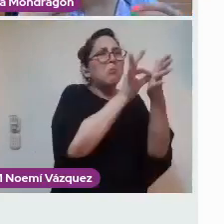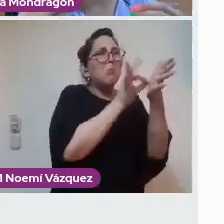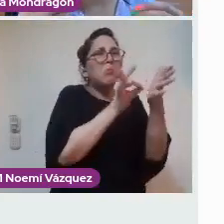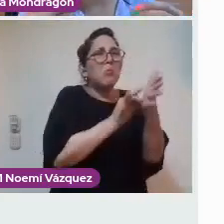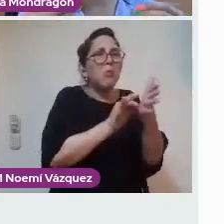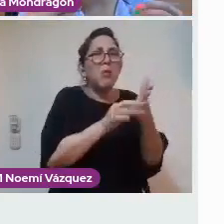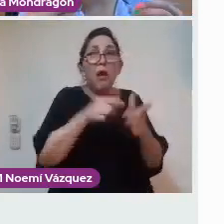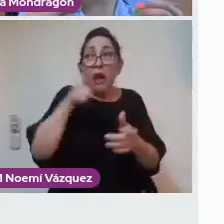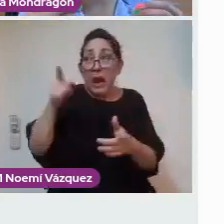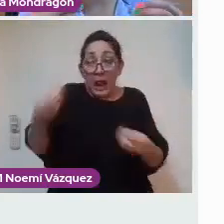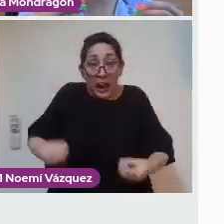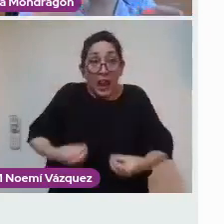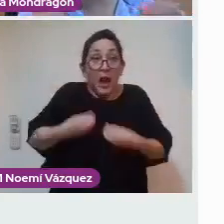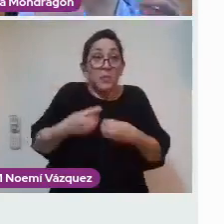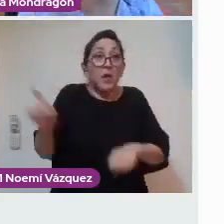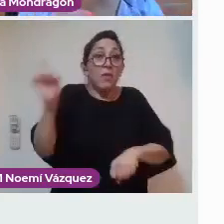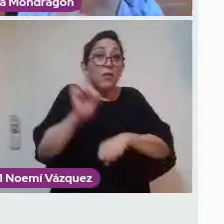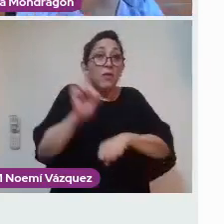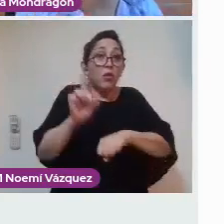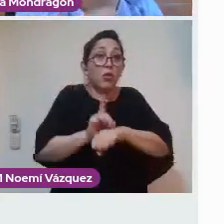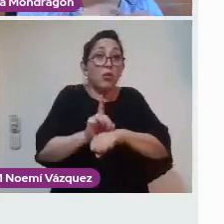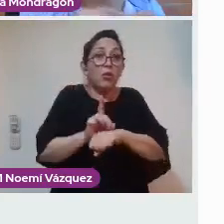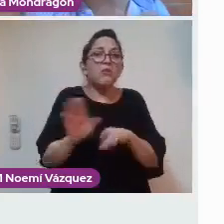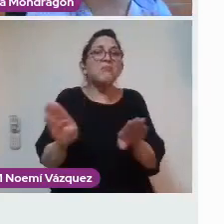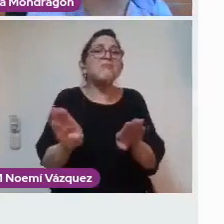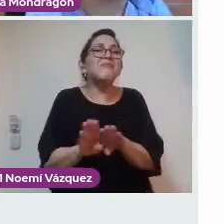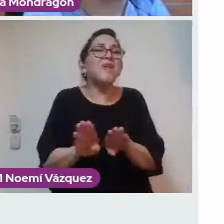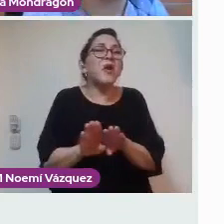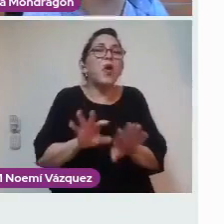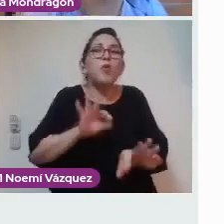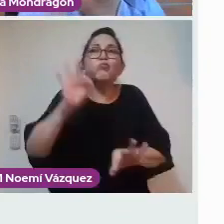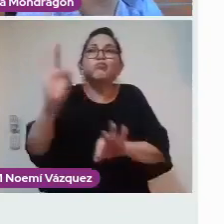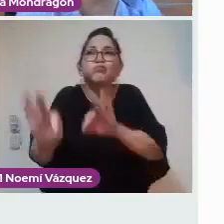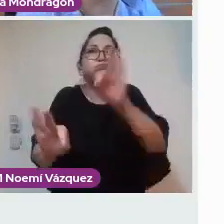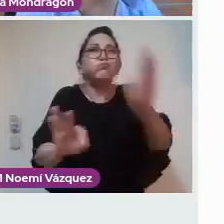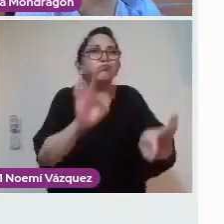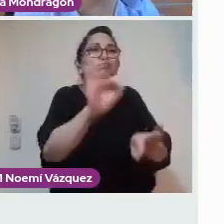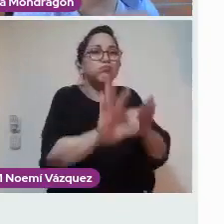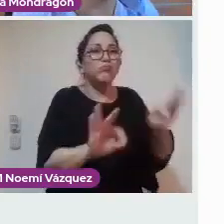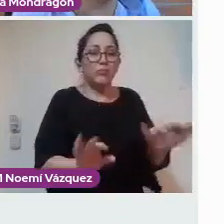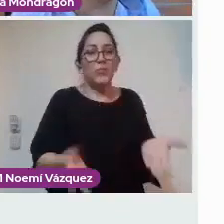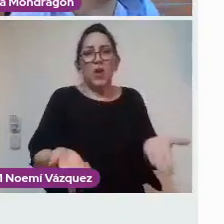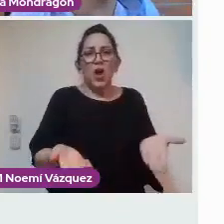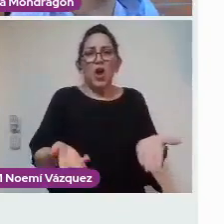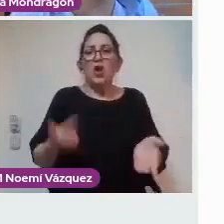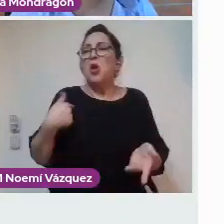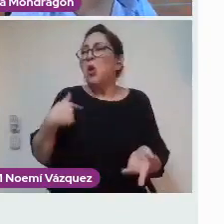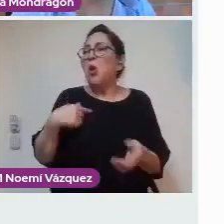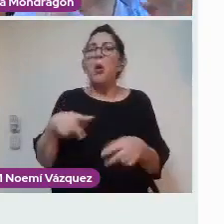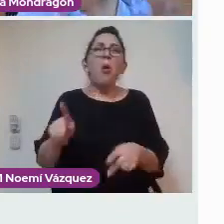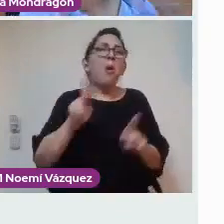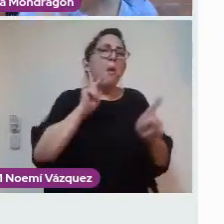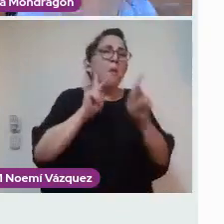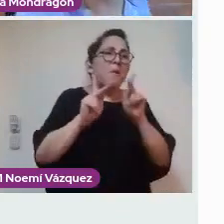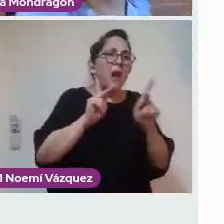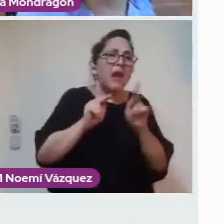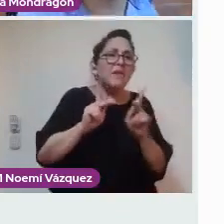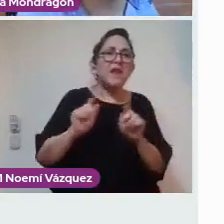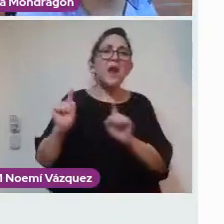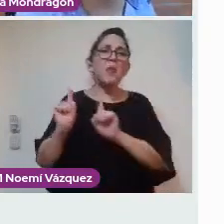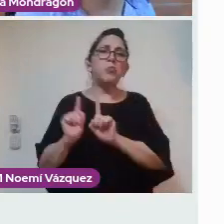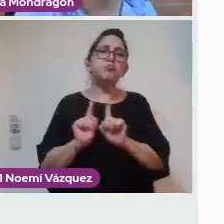acciones que pueden hacerse en el camino a la escuela, que pueden hacerse mientras comemos juntos,